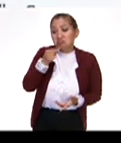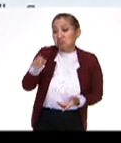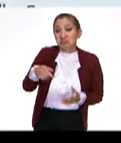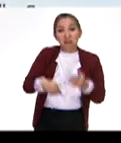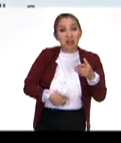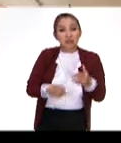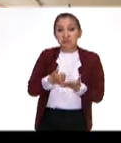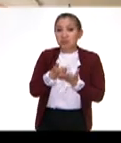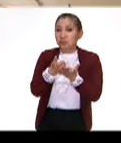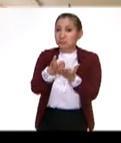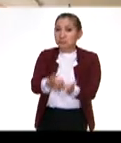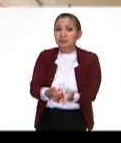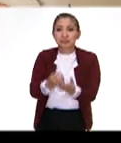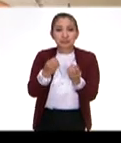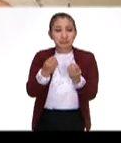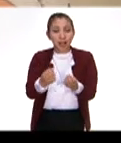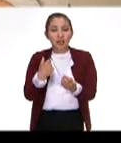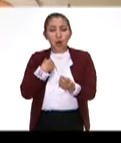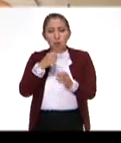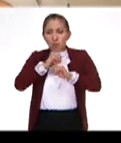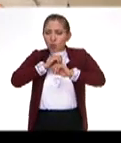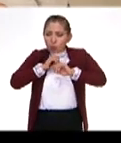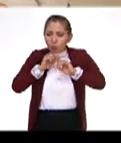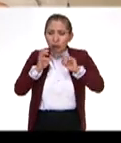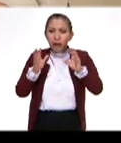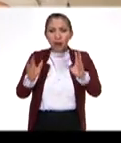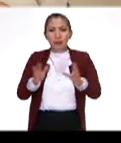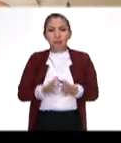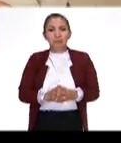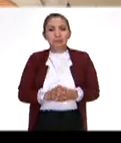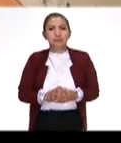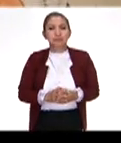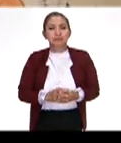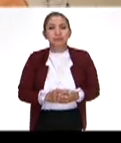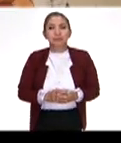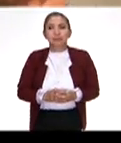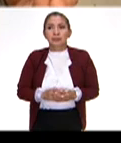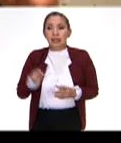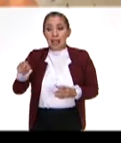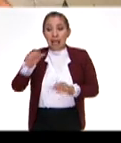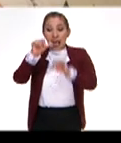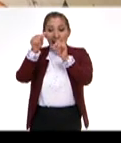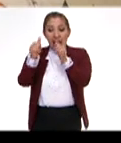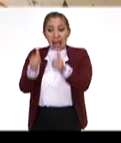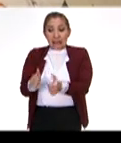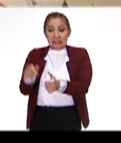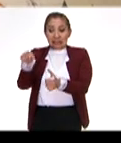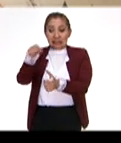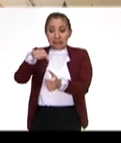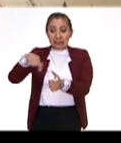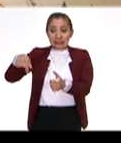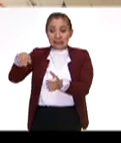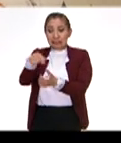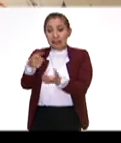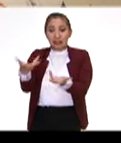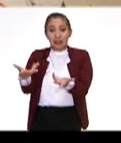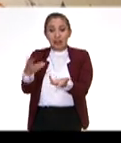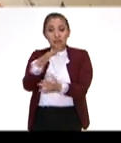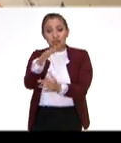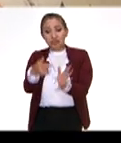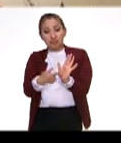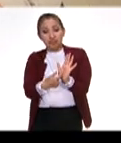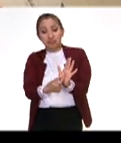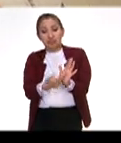no hay otro camino. Me queda clarísimo que el arte, pues es a